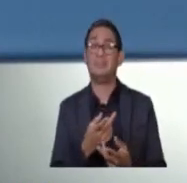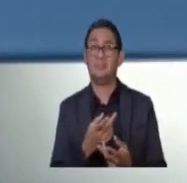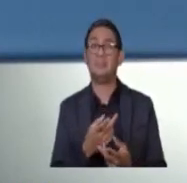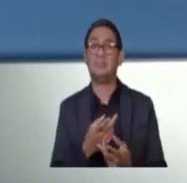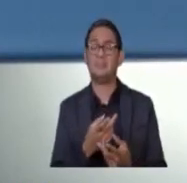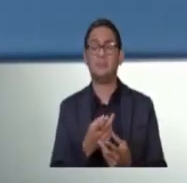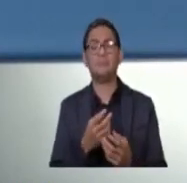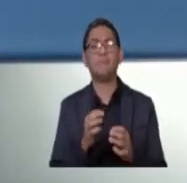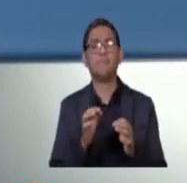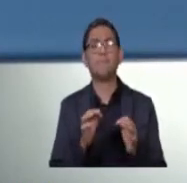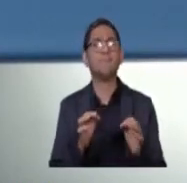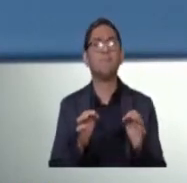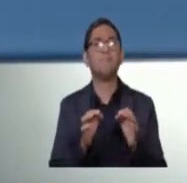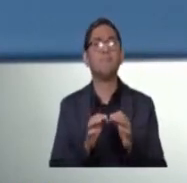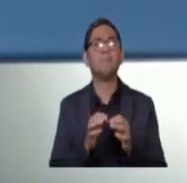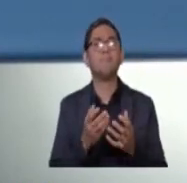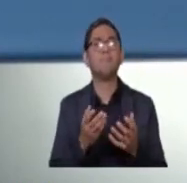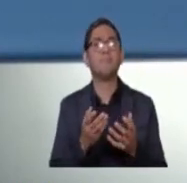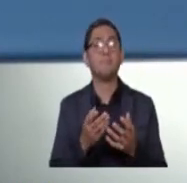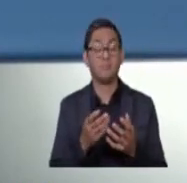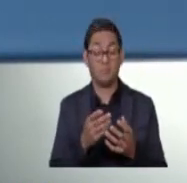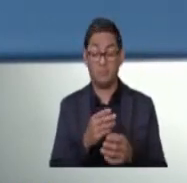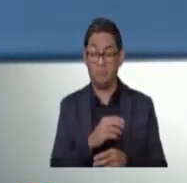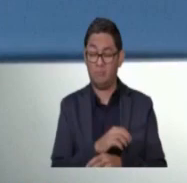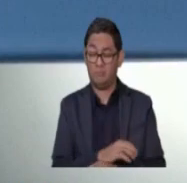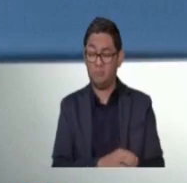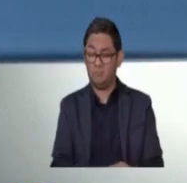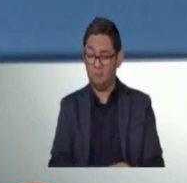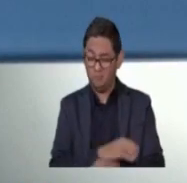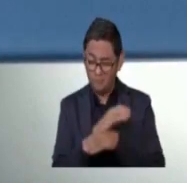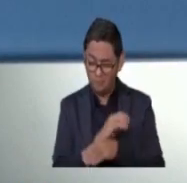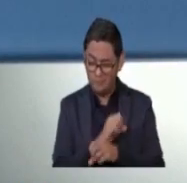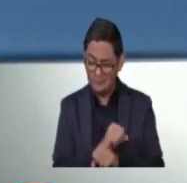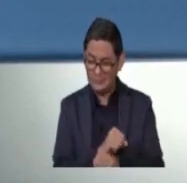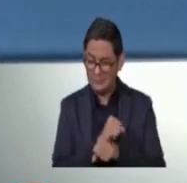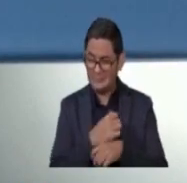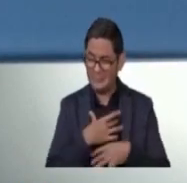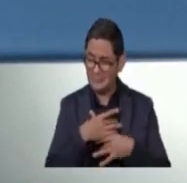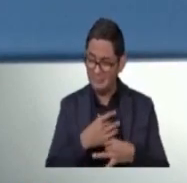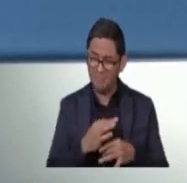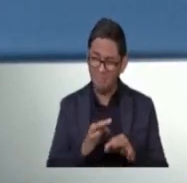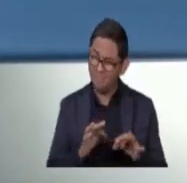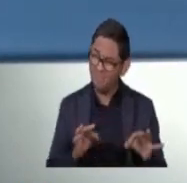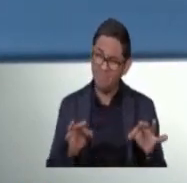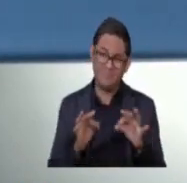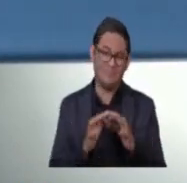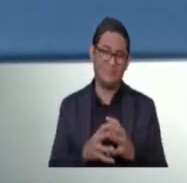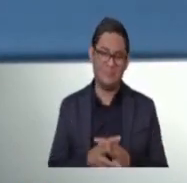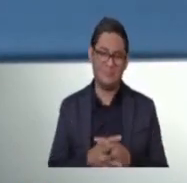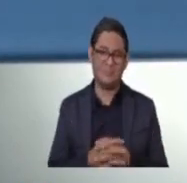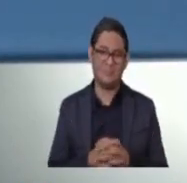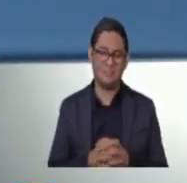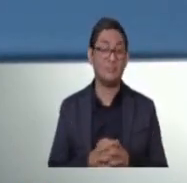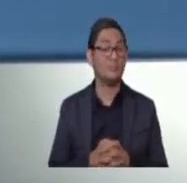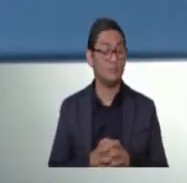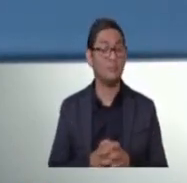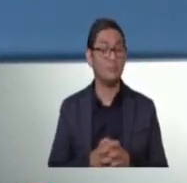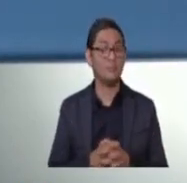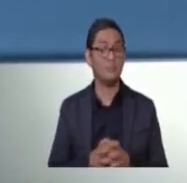importante mantener y extremar las medidas de bioseguridad panamá